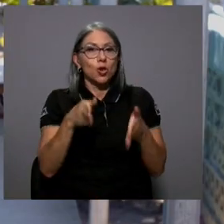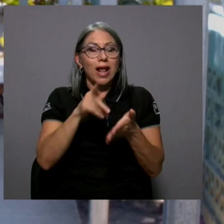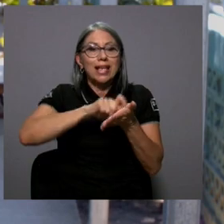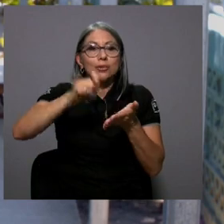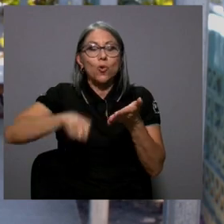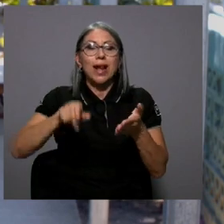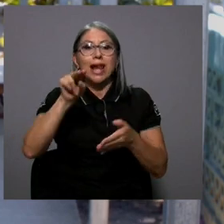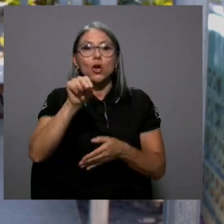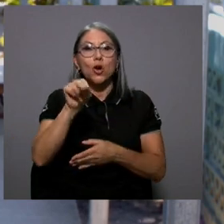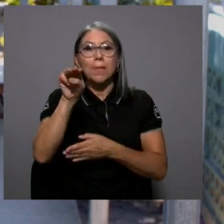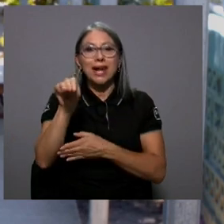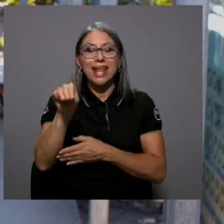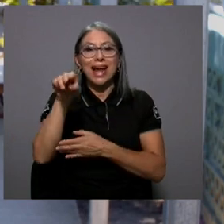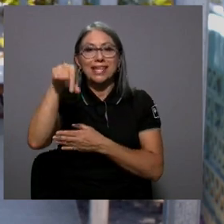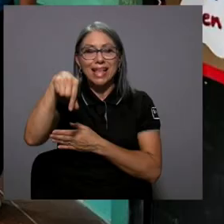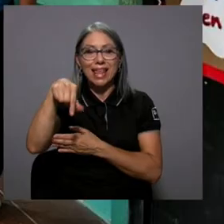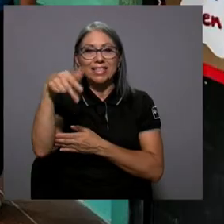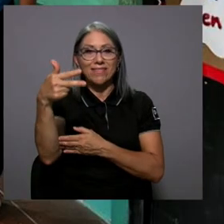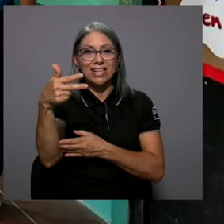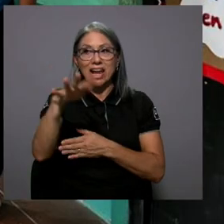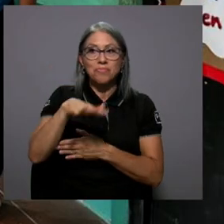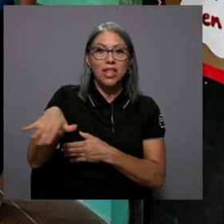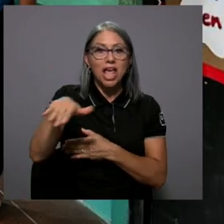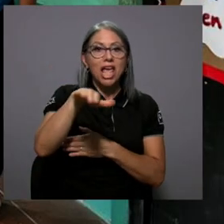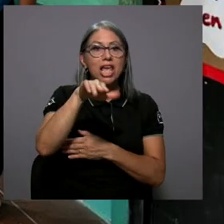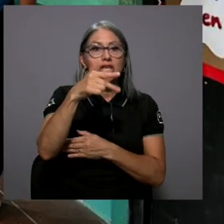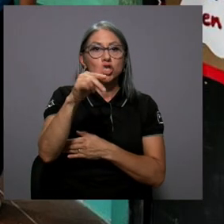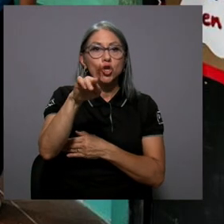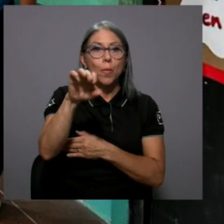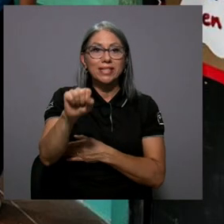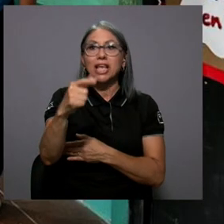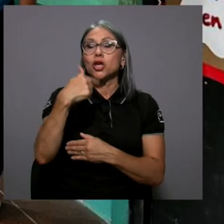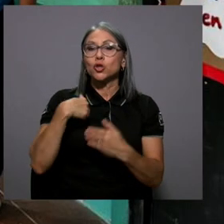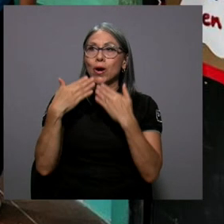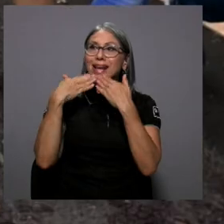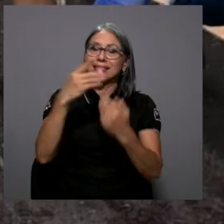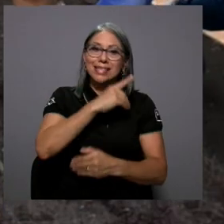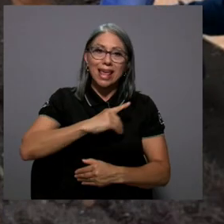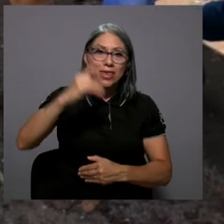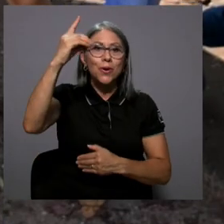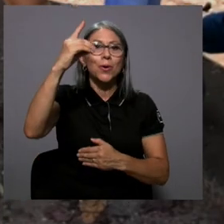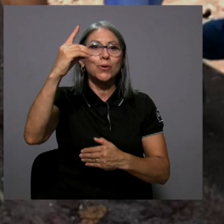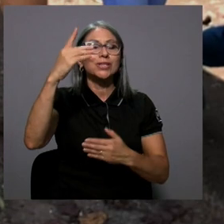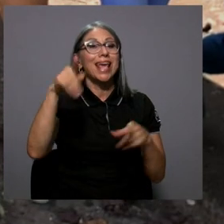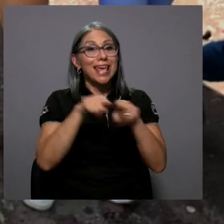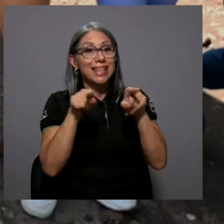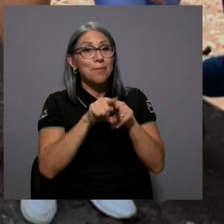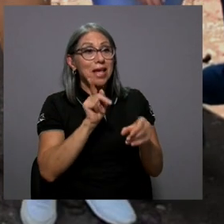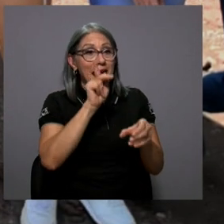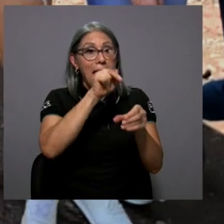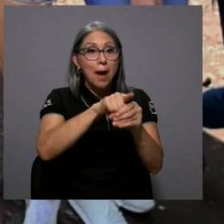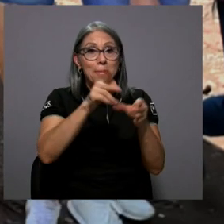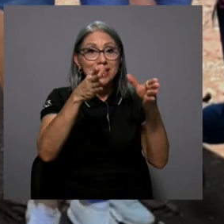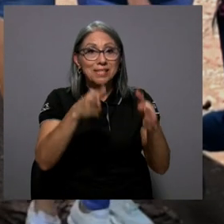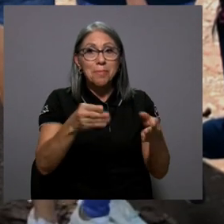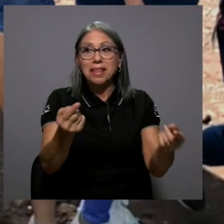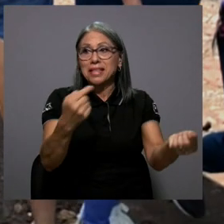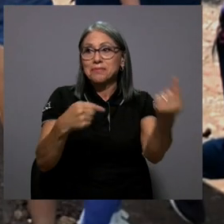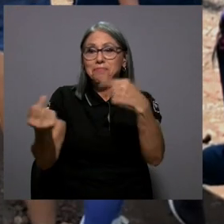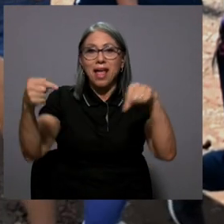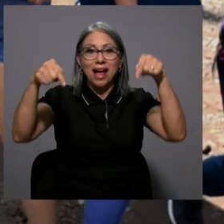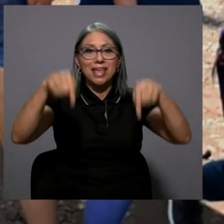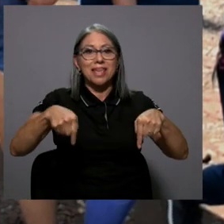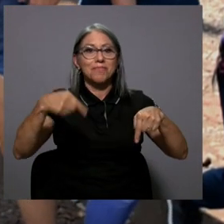Nora María Quesada Chavarría en Chomis. Yo le doy gracias a Dios y a los participantes que estuvieron aquí